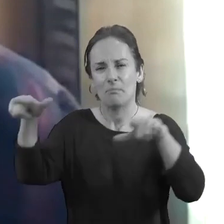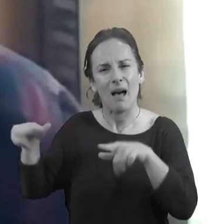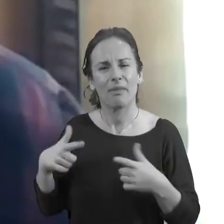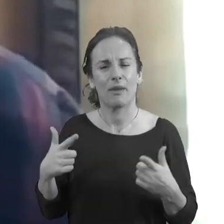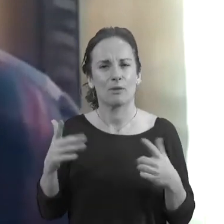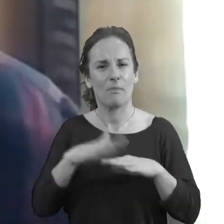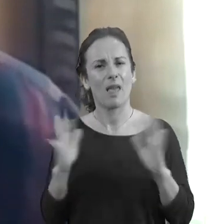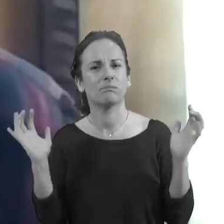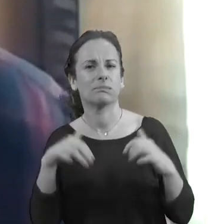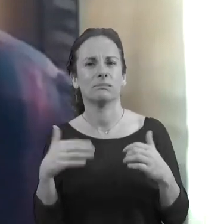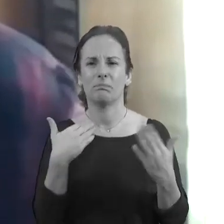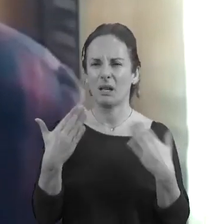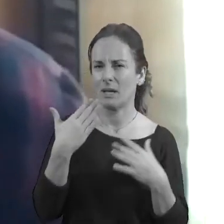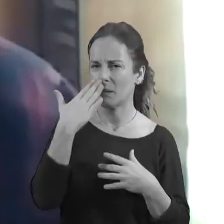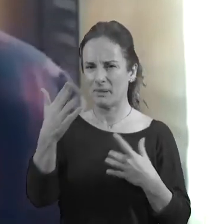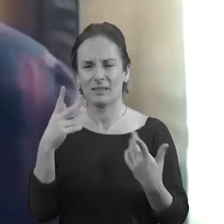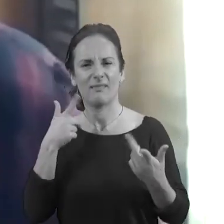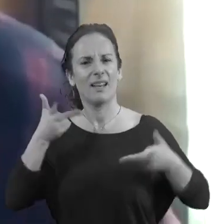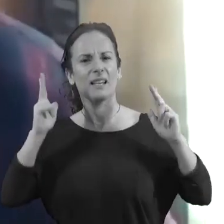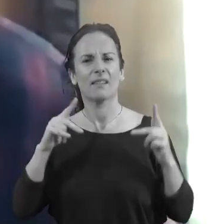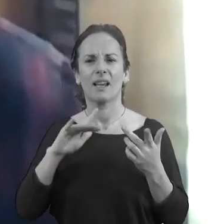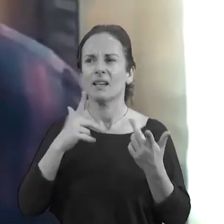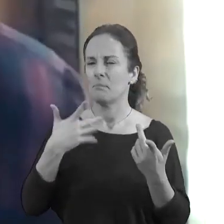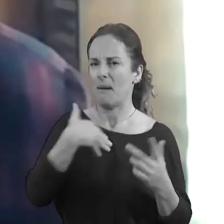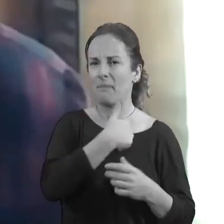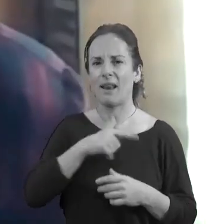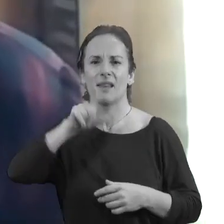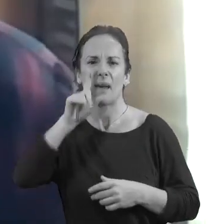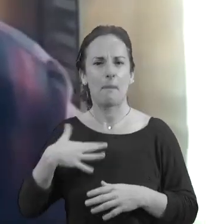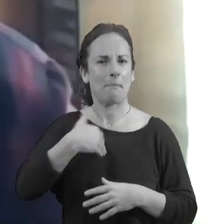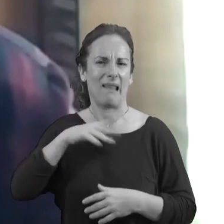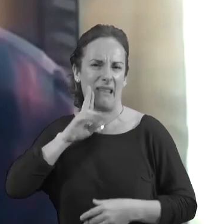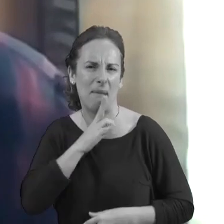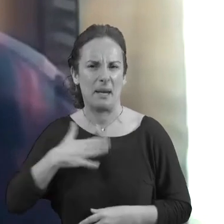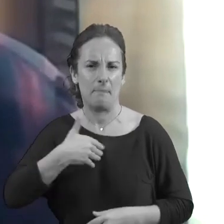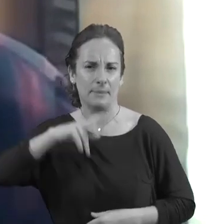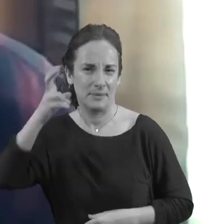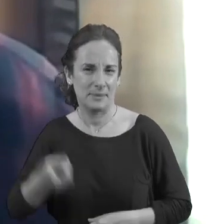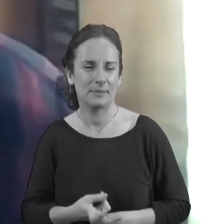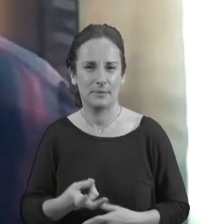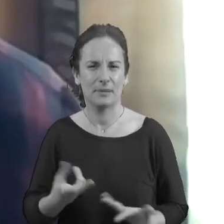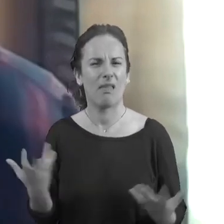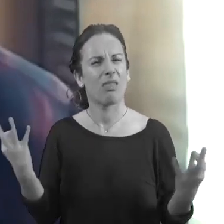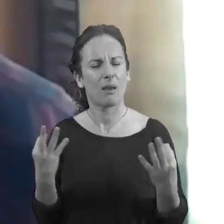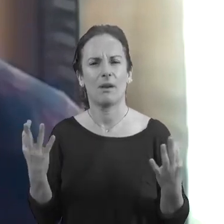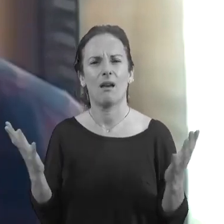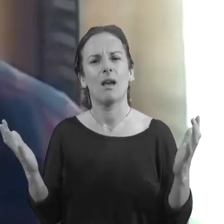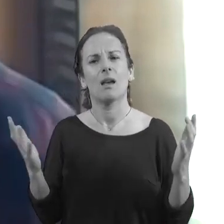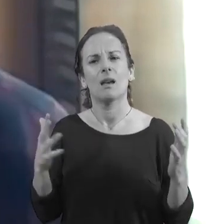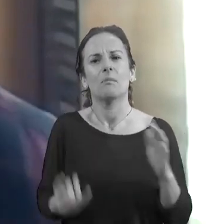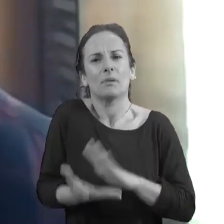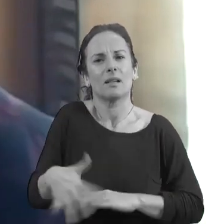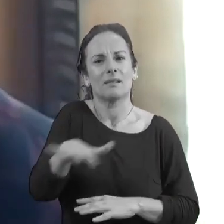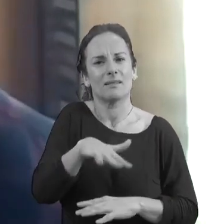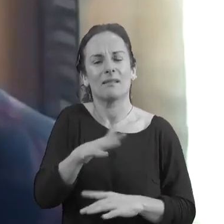para hablar como lesbianas, como madres y como tantas otras cosas, ¿no? Y creo que ojalá este libro nos